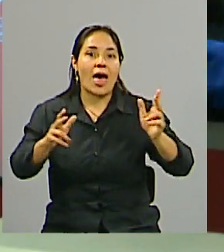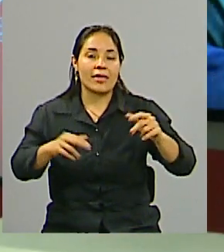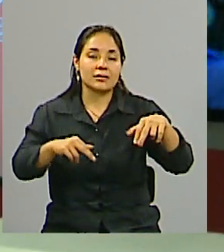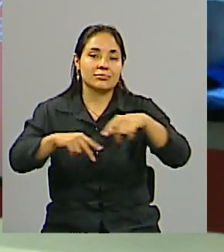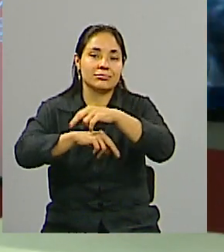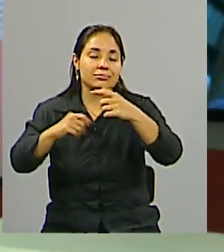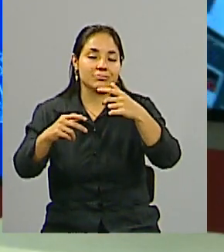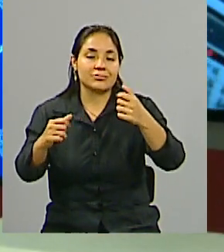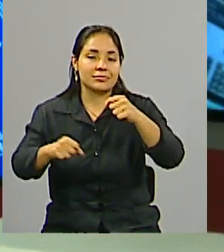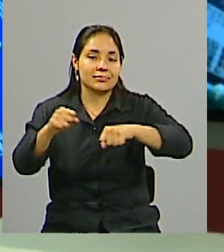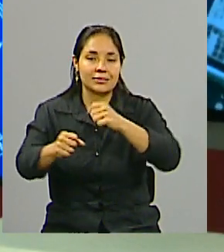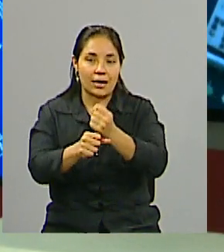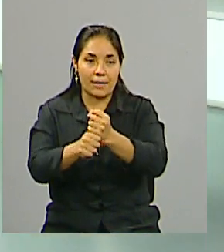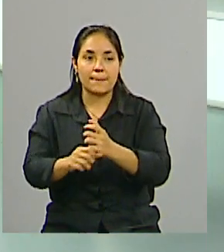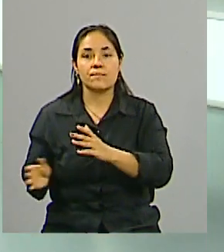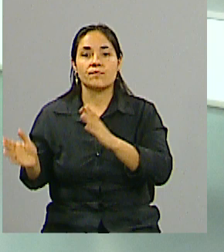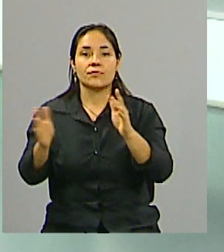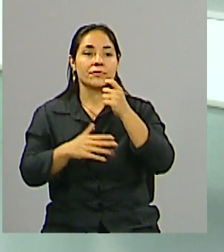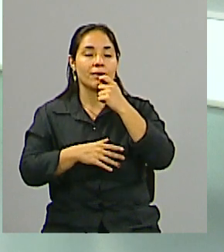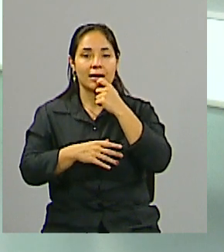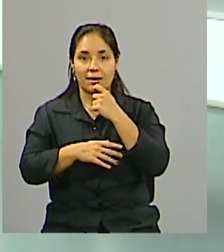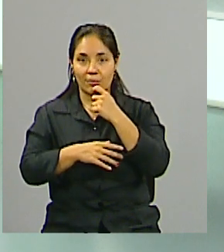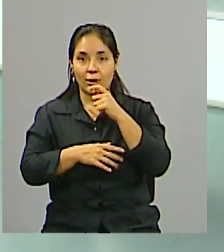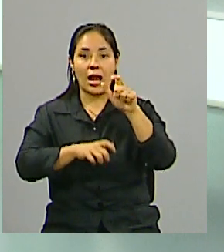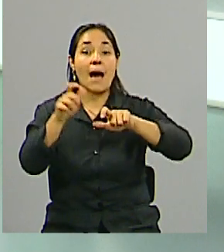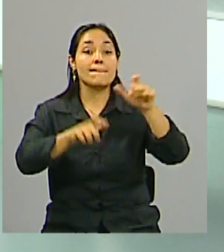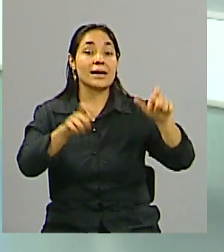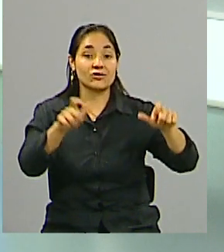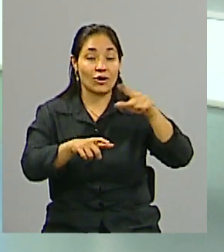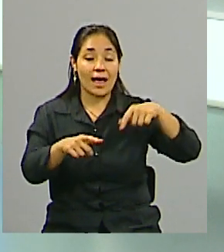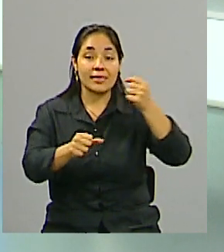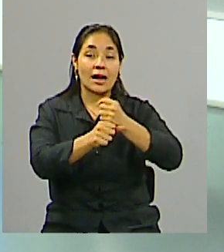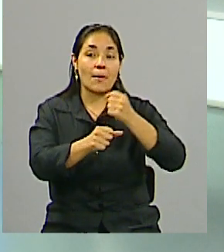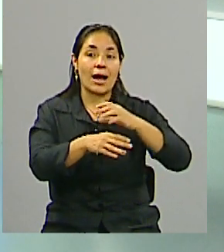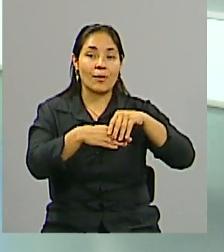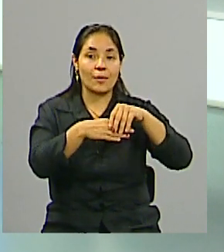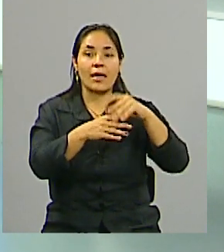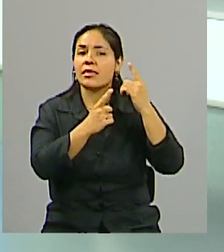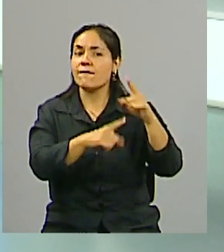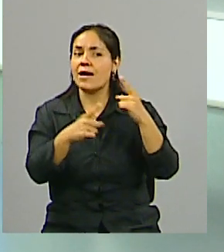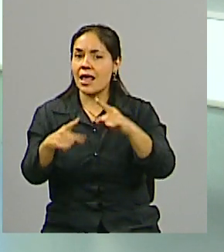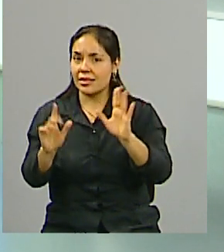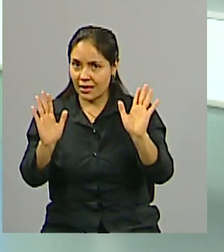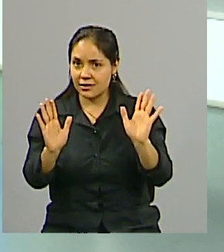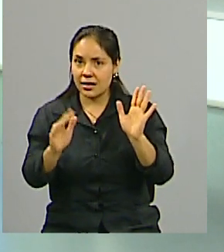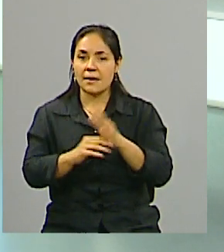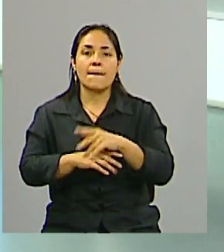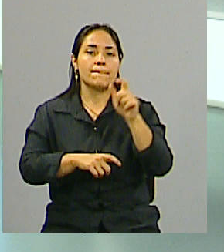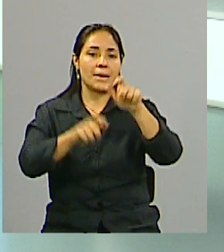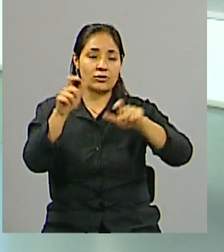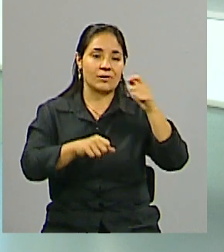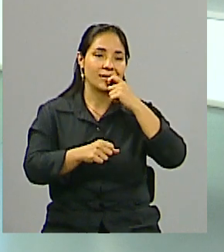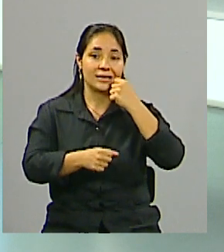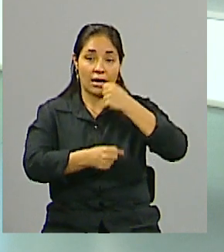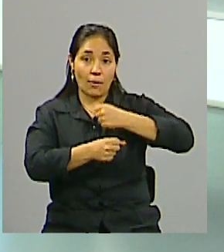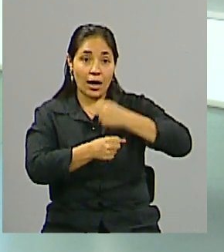está precarizada o que tiene un subempleo, no sé cuál es el mejor término, que tiene ese empleo Son distintas cosas. Digo, ¿no? pero esa gente que tiene un trabajo